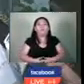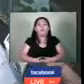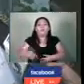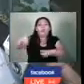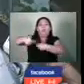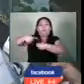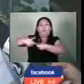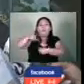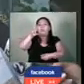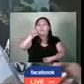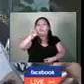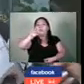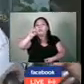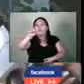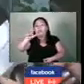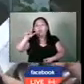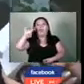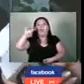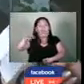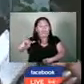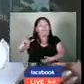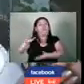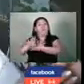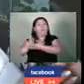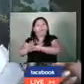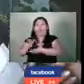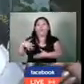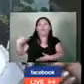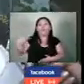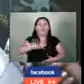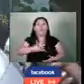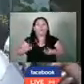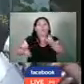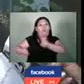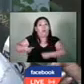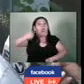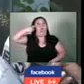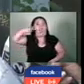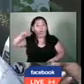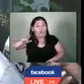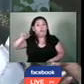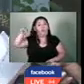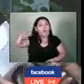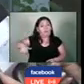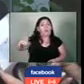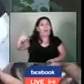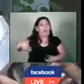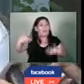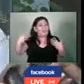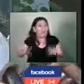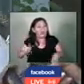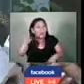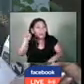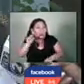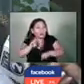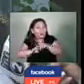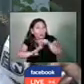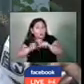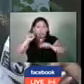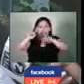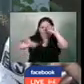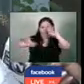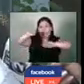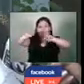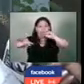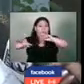diésel es el 50% del costo de la tarifa que cobramos. Cuando ya en este año llevamos un dólar de diferencia,